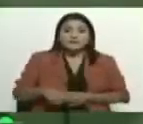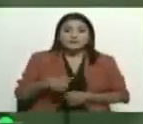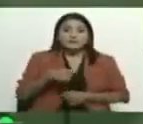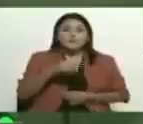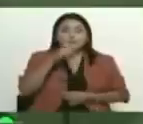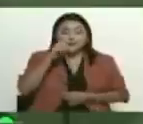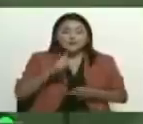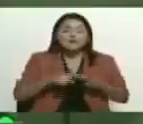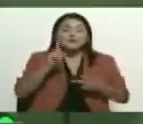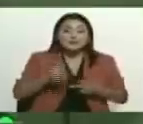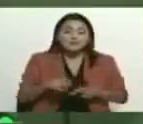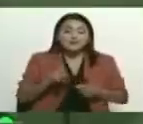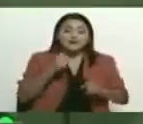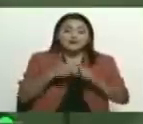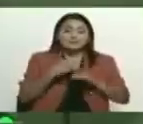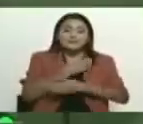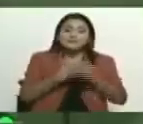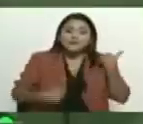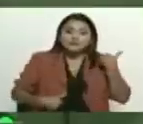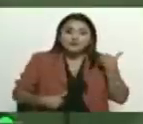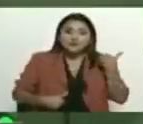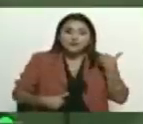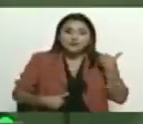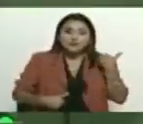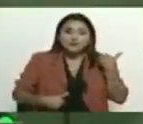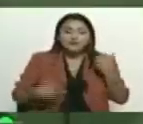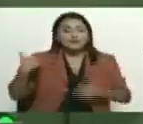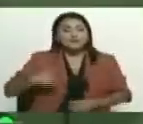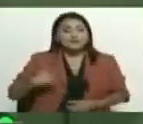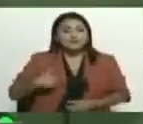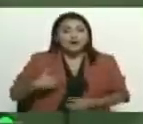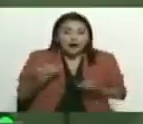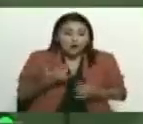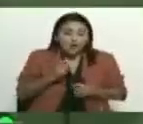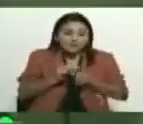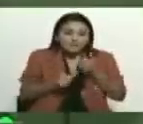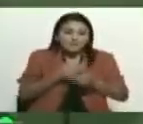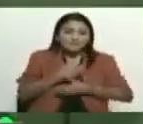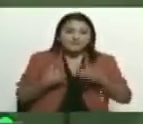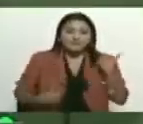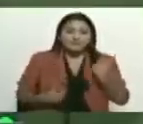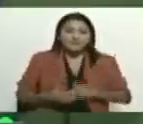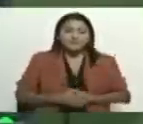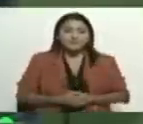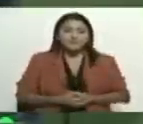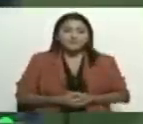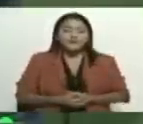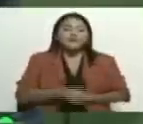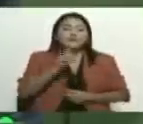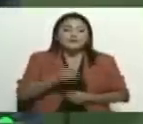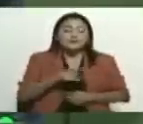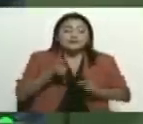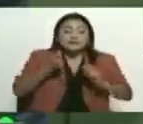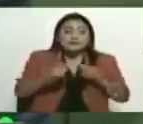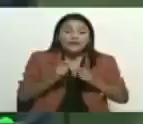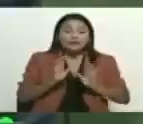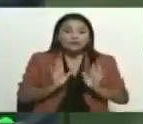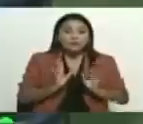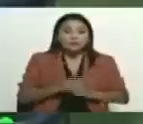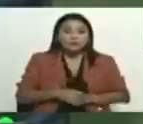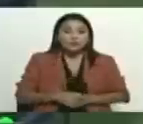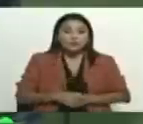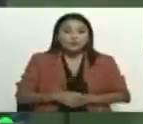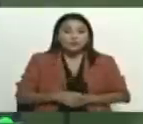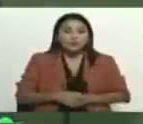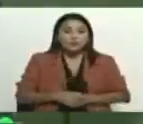compañera Cristina Fernández de Kirchner, vicepresidenta de la República Argentina, a lo cual se suma a su vez el intento por desconocer